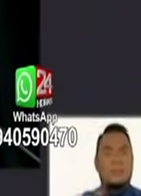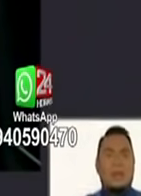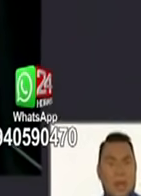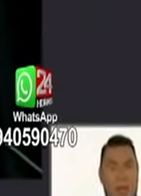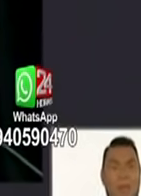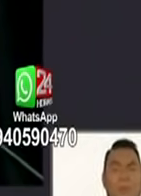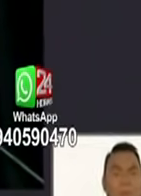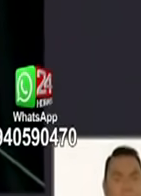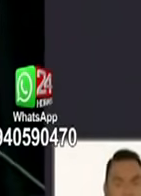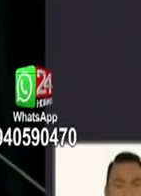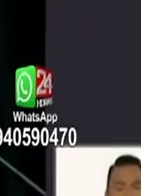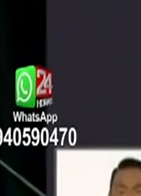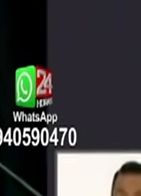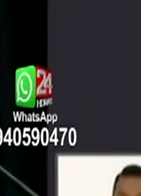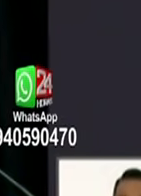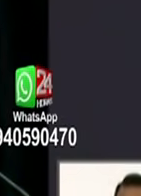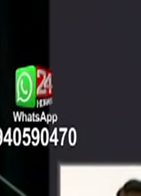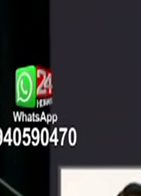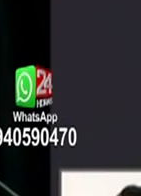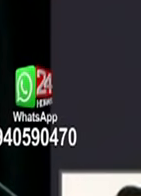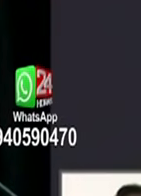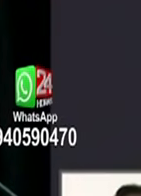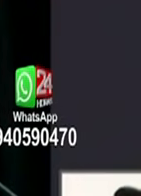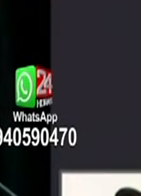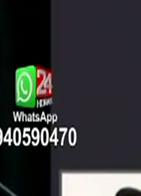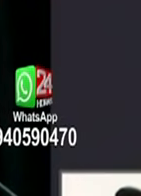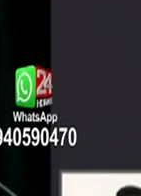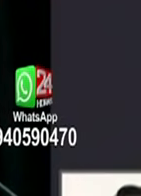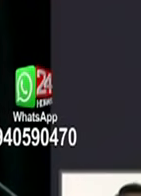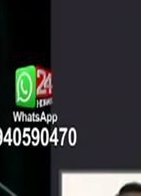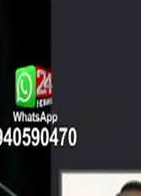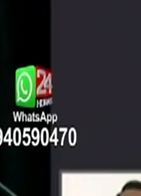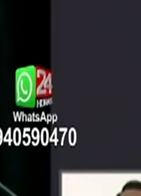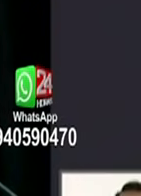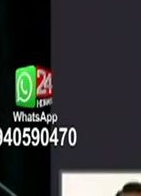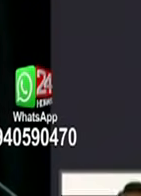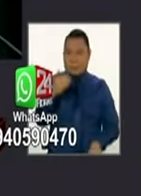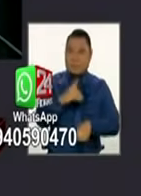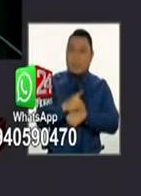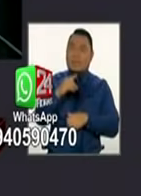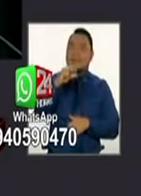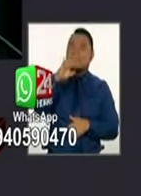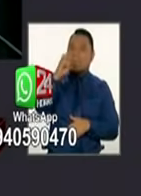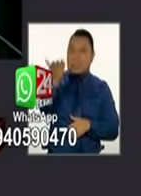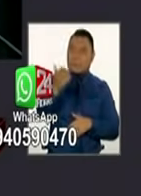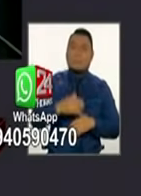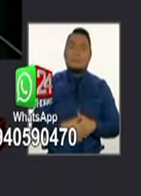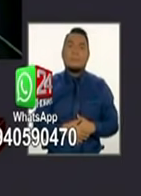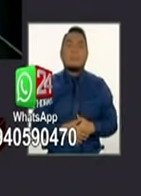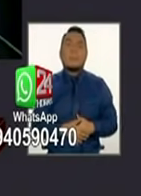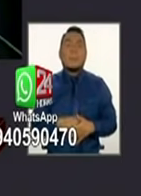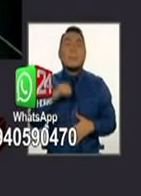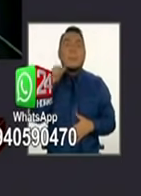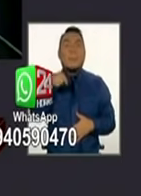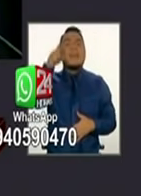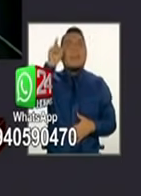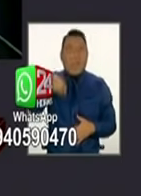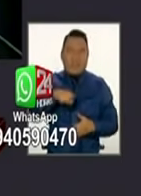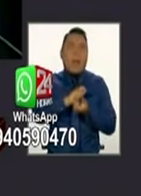era necesaria una reestructuración y potenciación de la Policía Nacional. Se tiene que reestructurar la